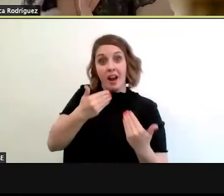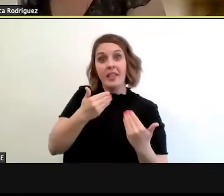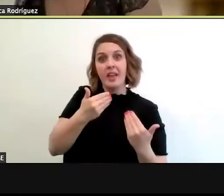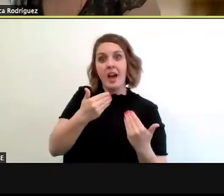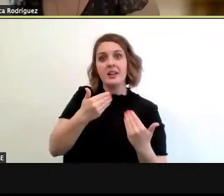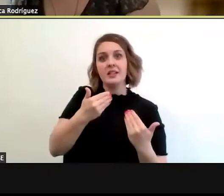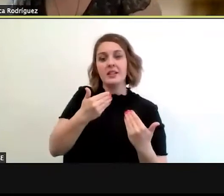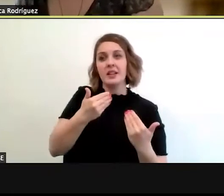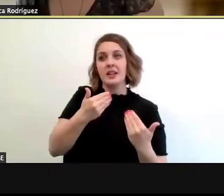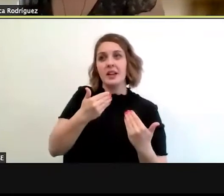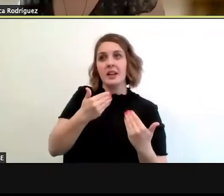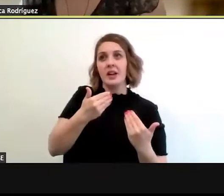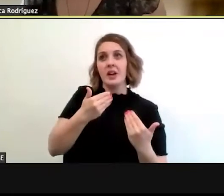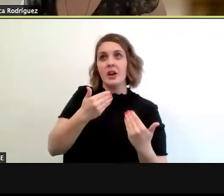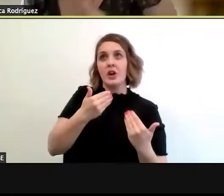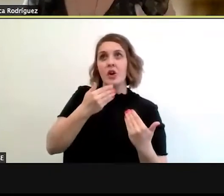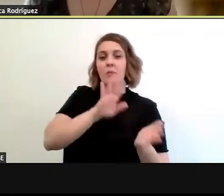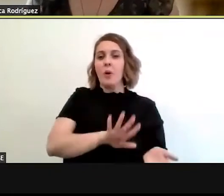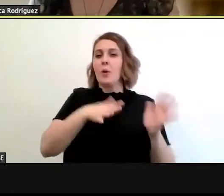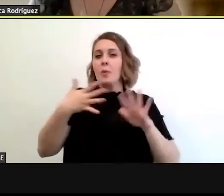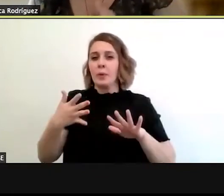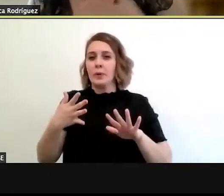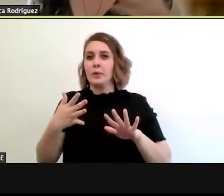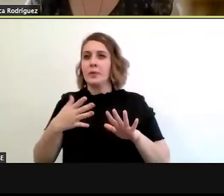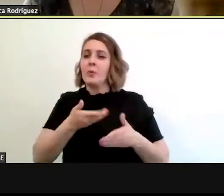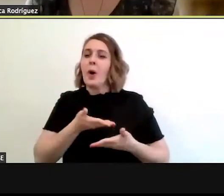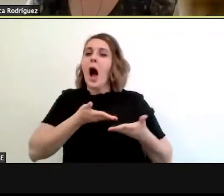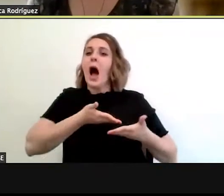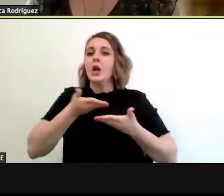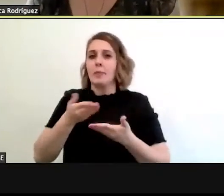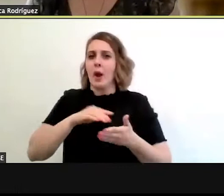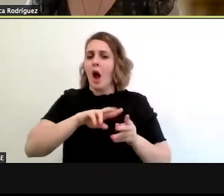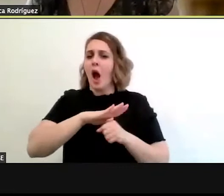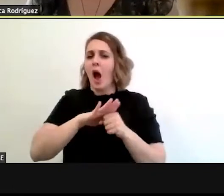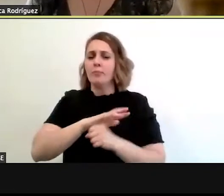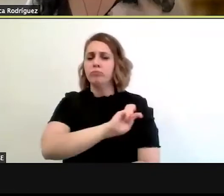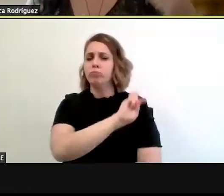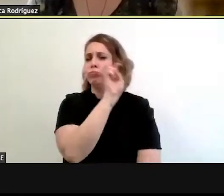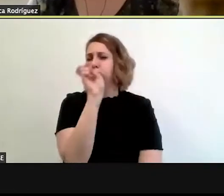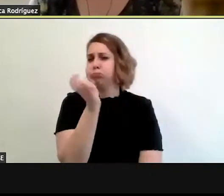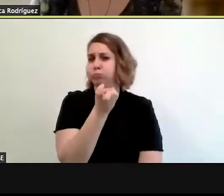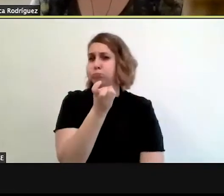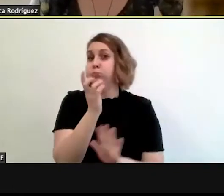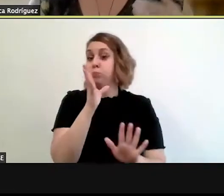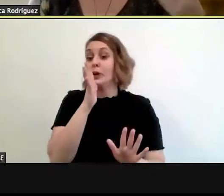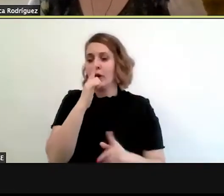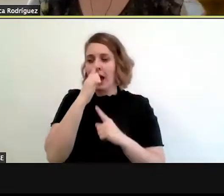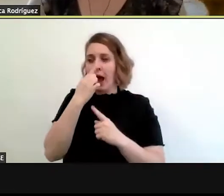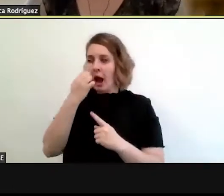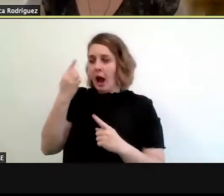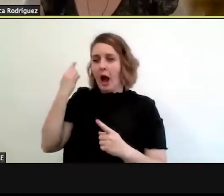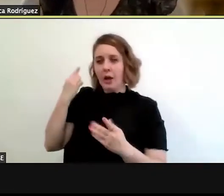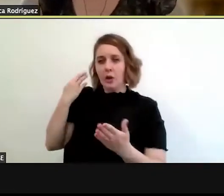no es una palanca de transformación. De hecho, pensamos que en muchos ámbitos, pero en este último año o año y